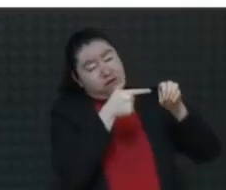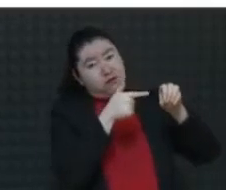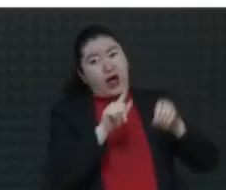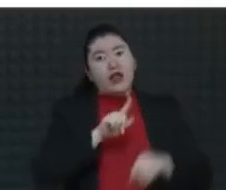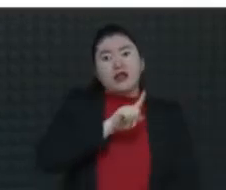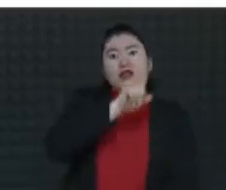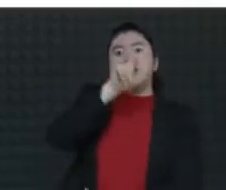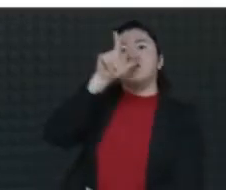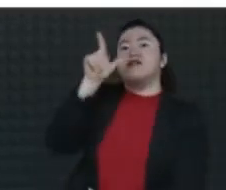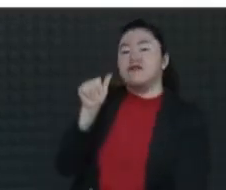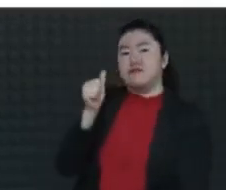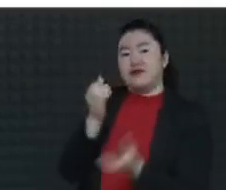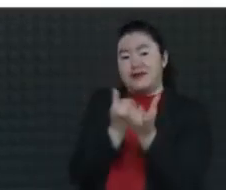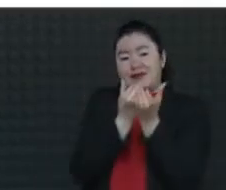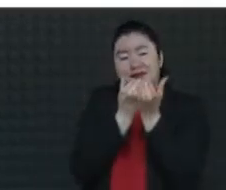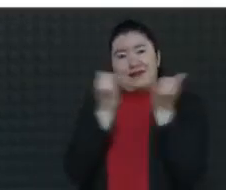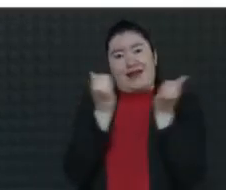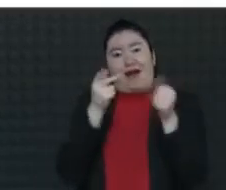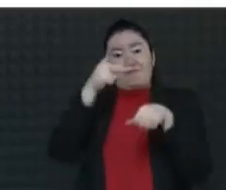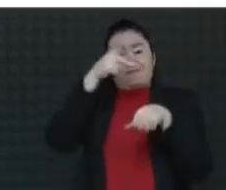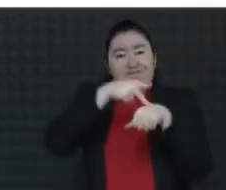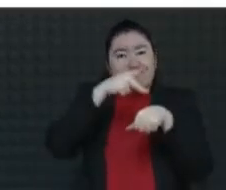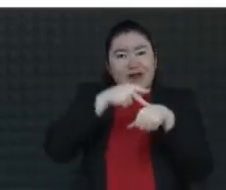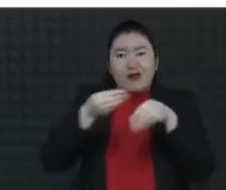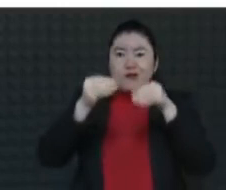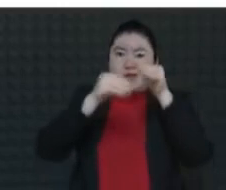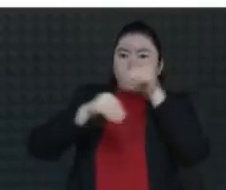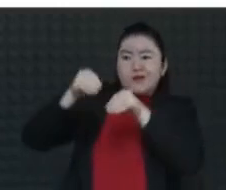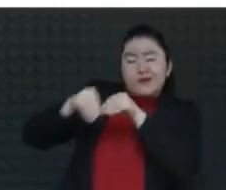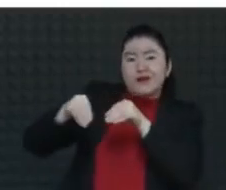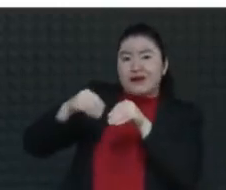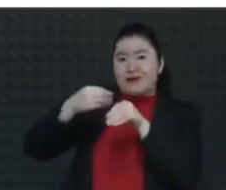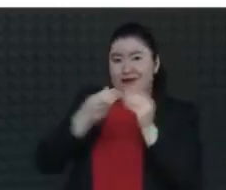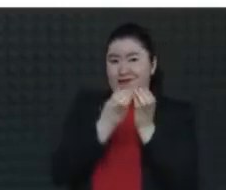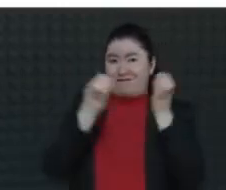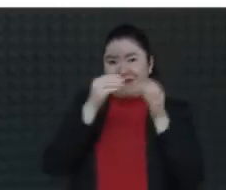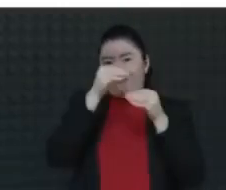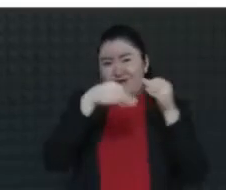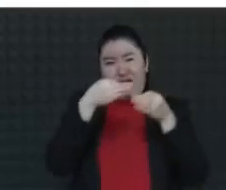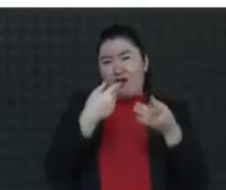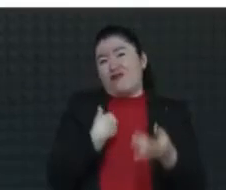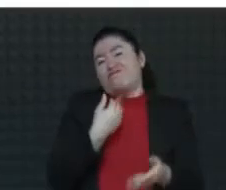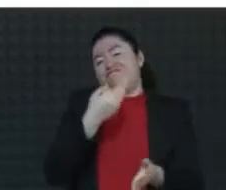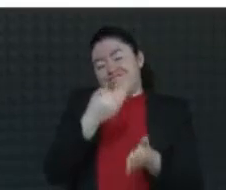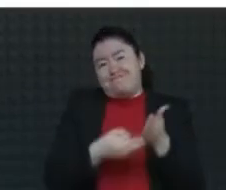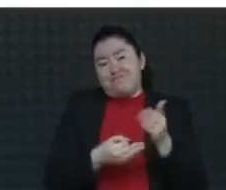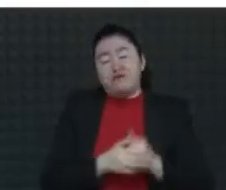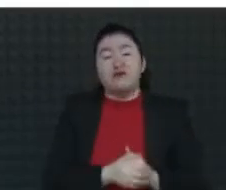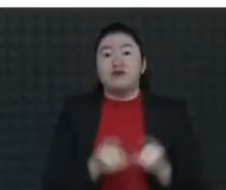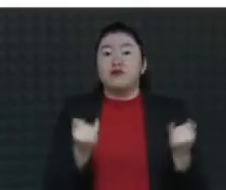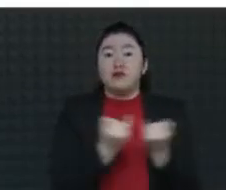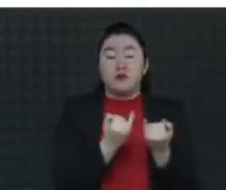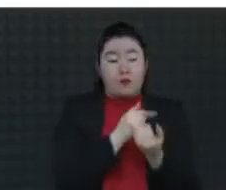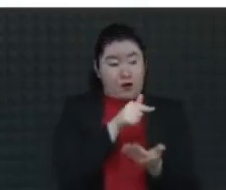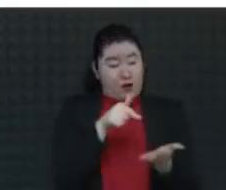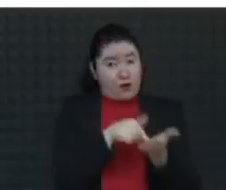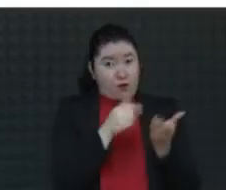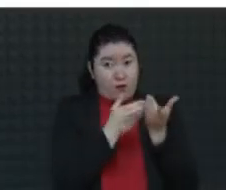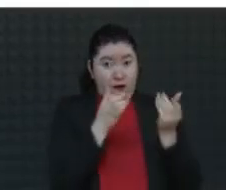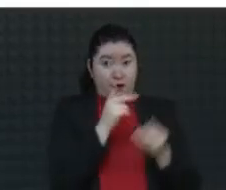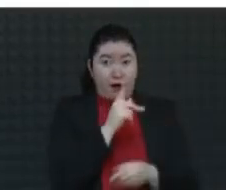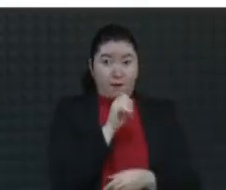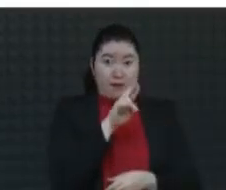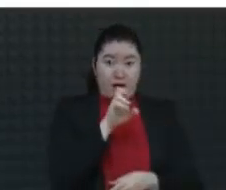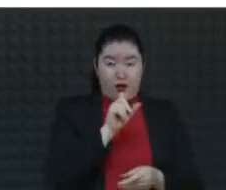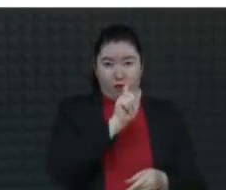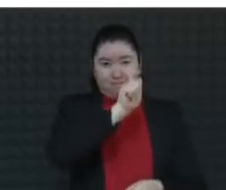colocaron las losas de concreto precolado sobre la parte superior de las vigas de acero. Excepto por la sección transversal de pernos de la